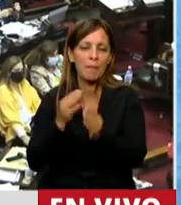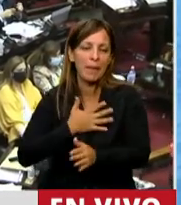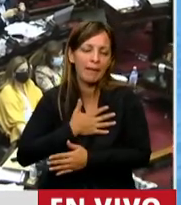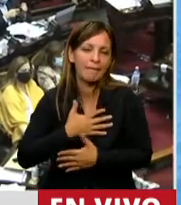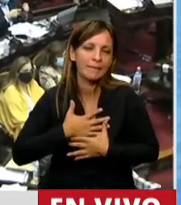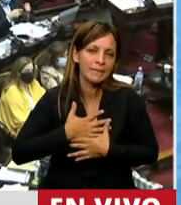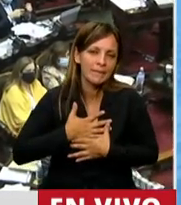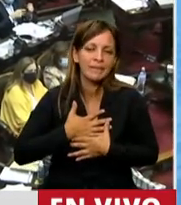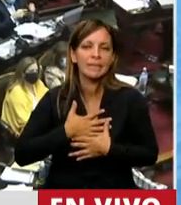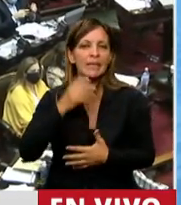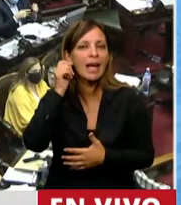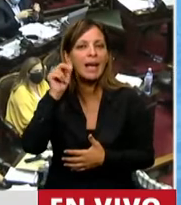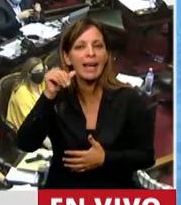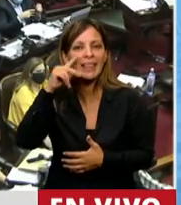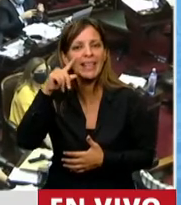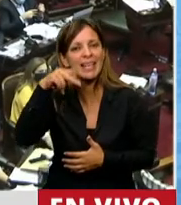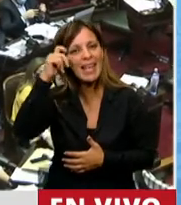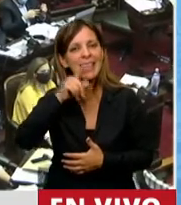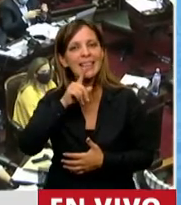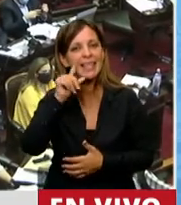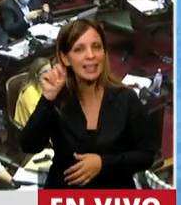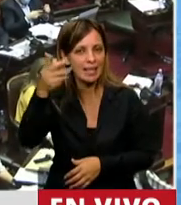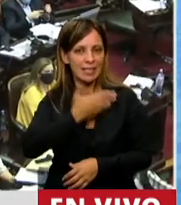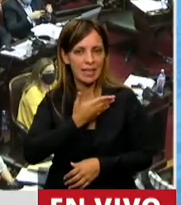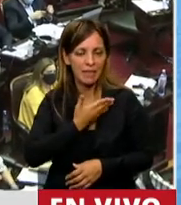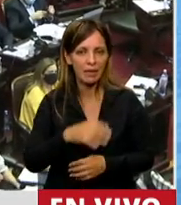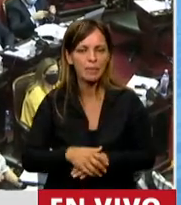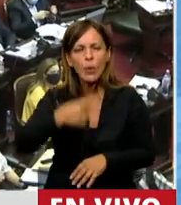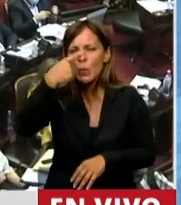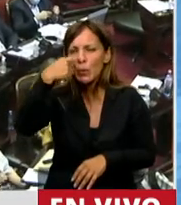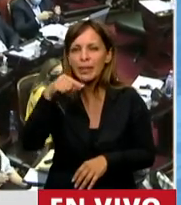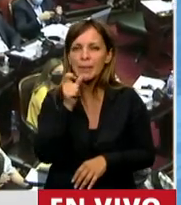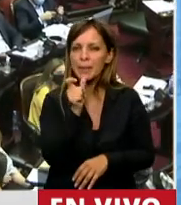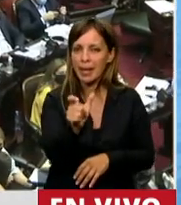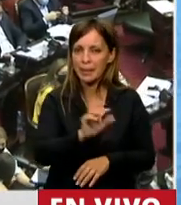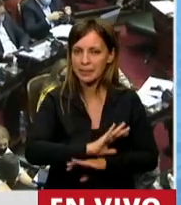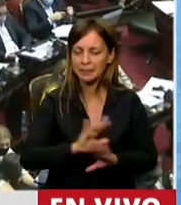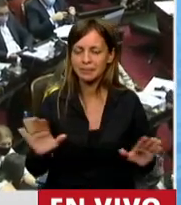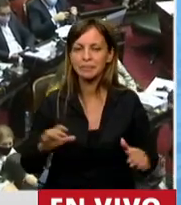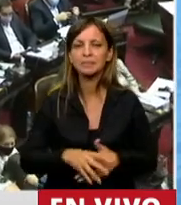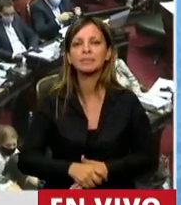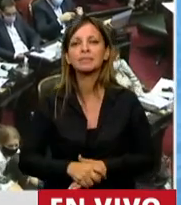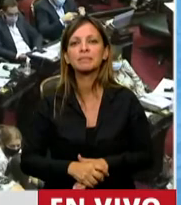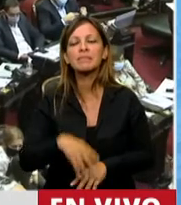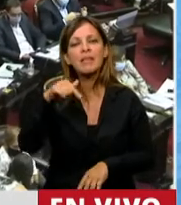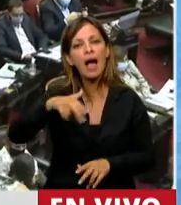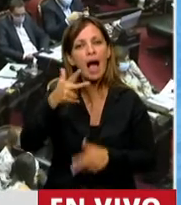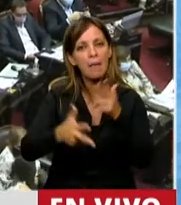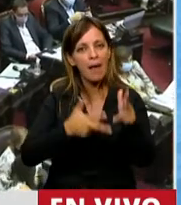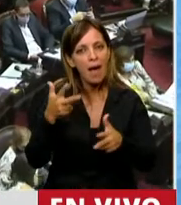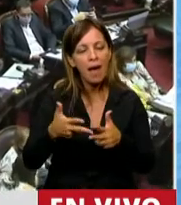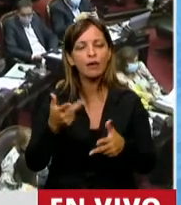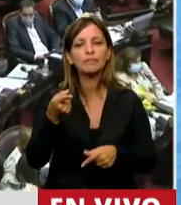Alejandro Grandinetti de Santa Fe. Quiero una última palabrita, presidente. Aquí se habló